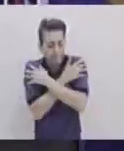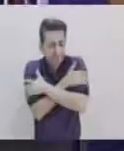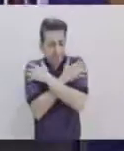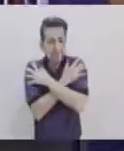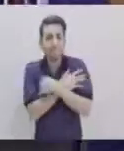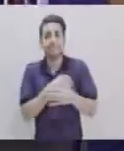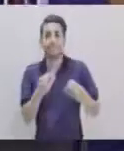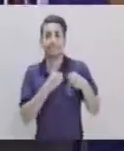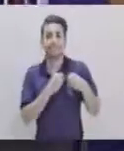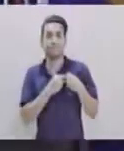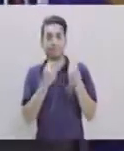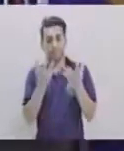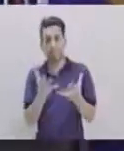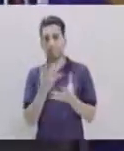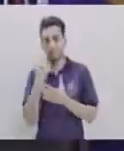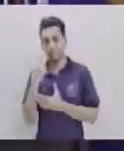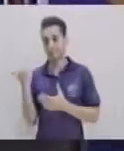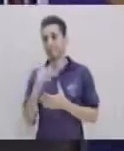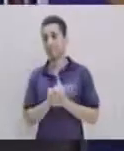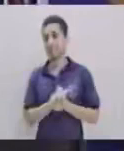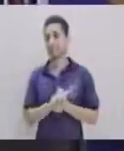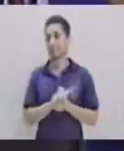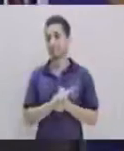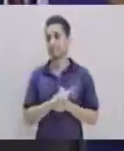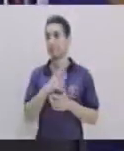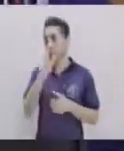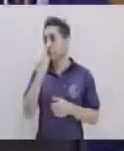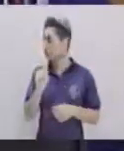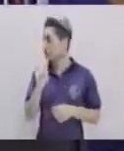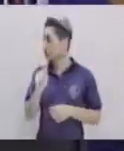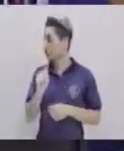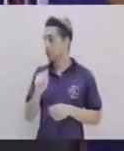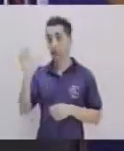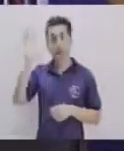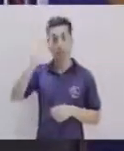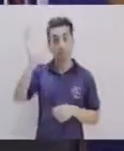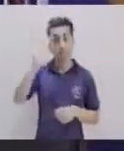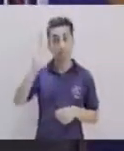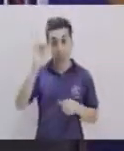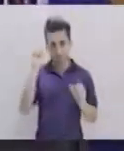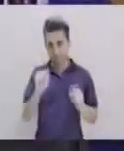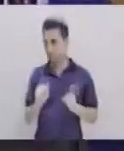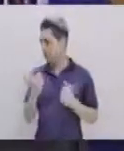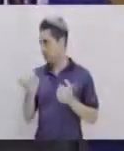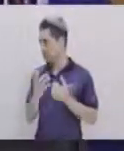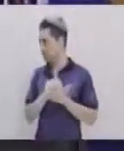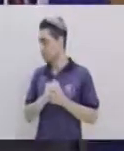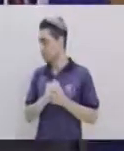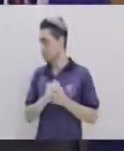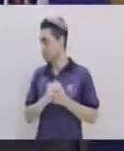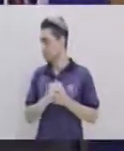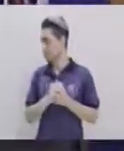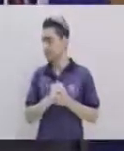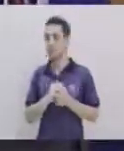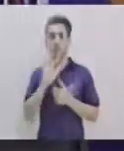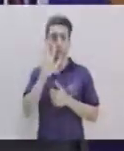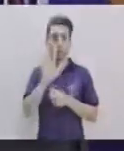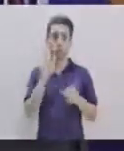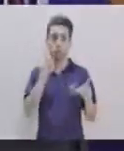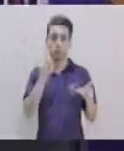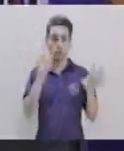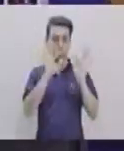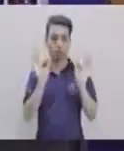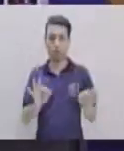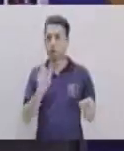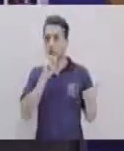probó con un saludo. Vamos a ver, todos hagamos un saludo. ¿Verdad que todo lo podemos hacer? Muy bien. Esa es una forma